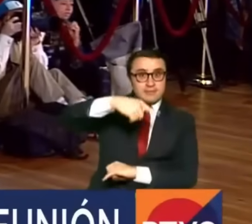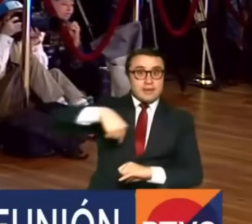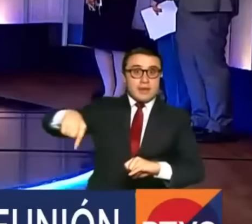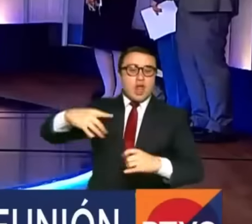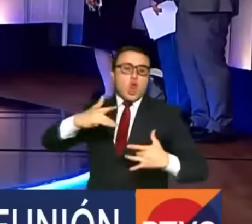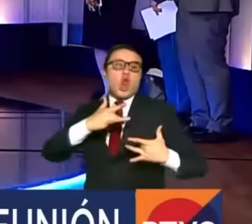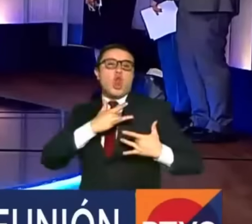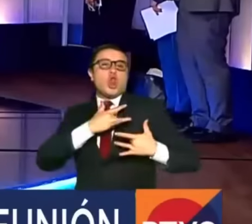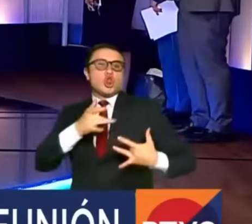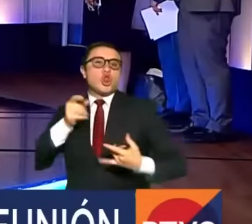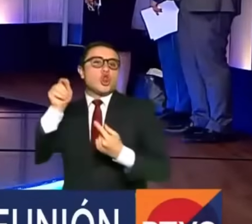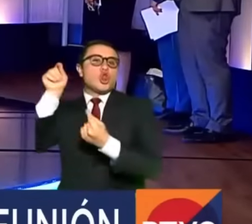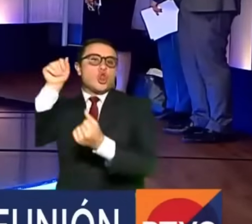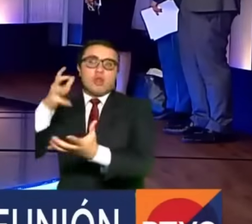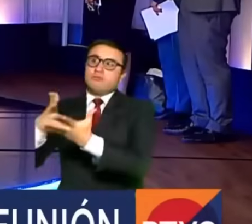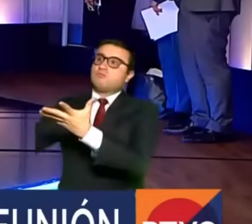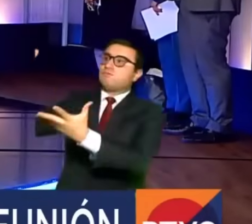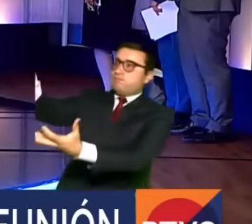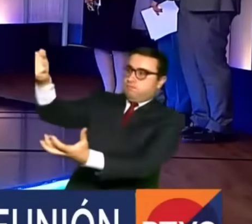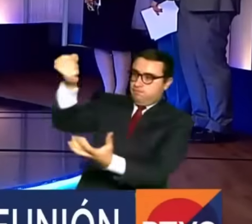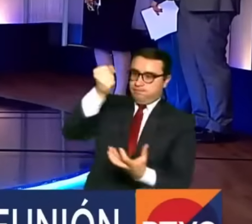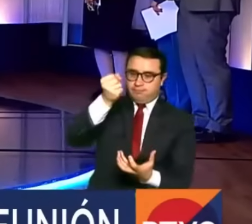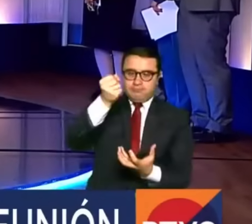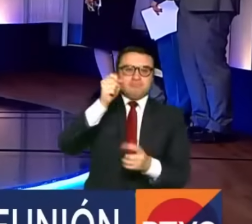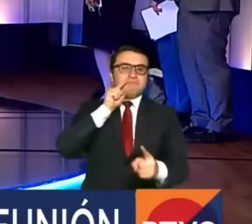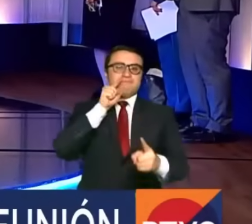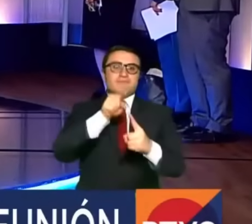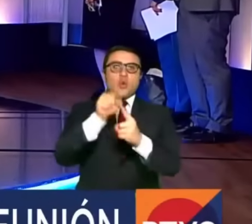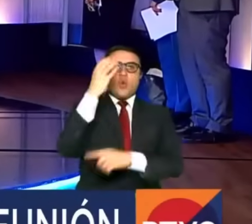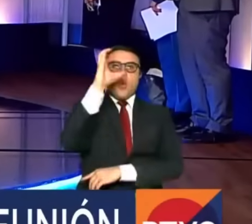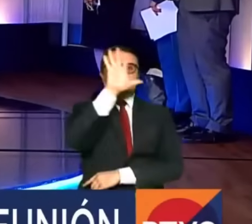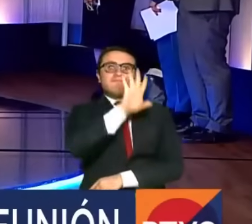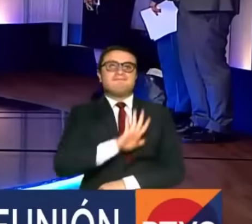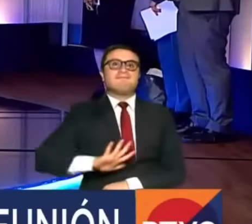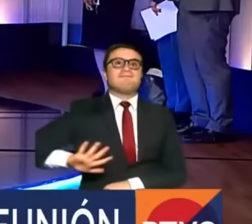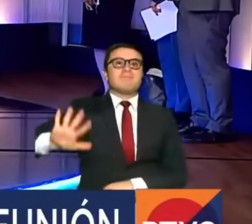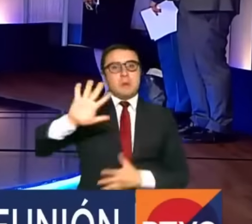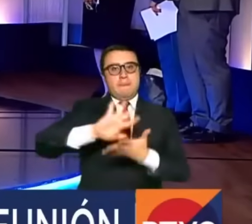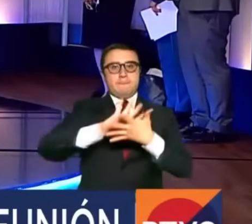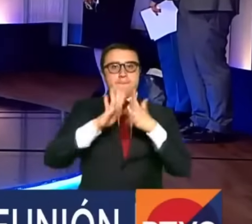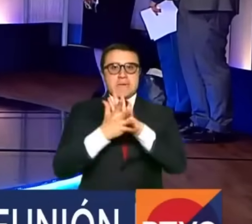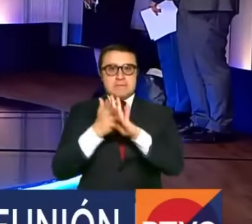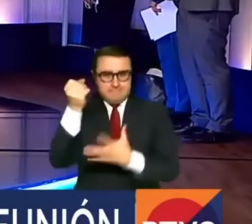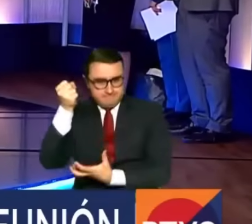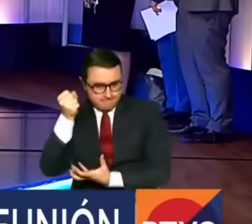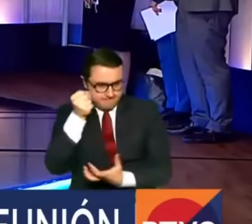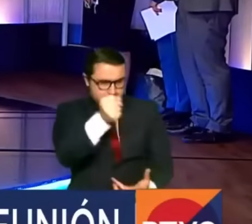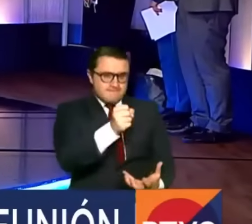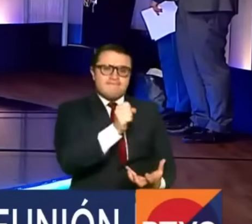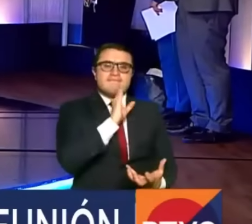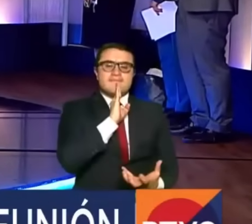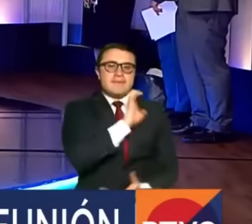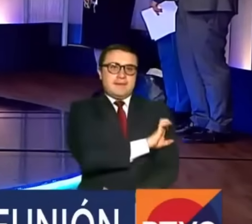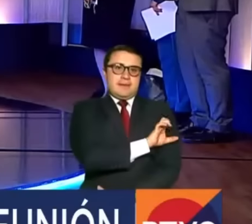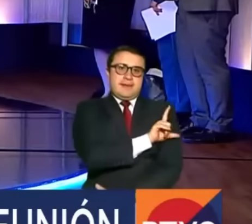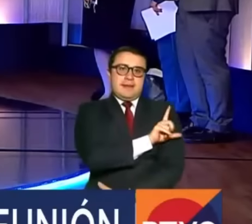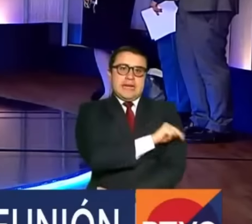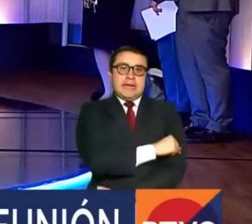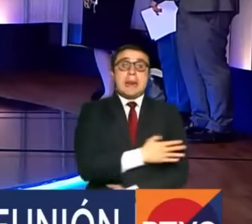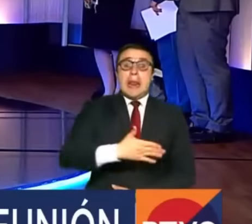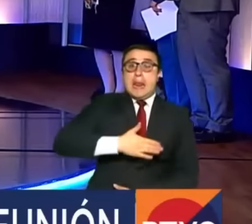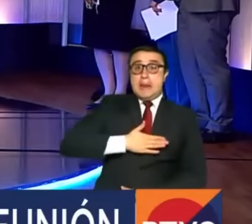que colaborarían con el esfuerzo de la paz, en el caso del ELN. ¿Cuál es mi visión